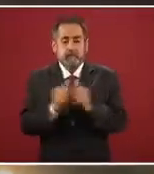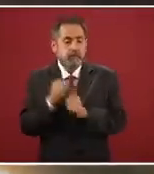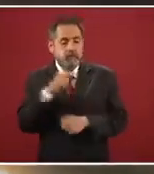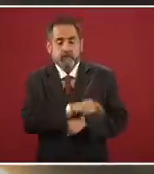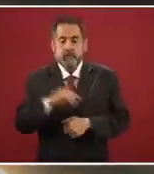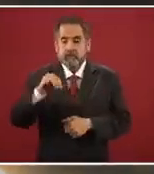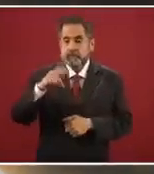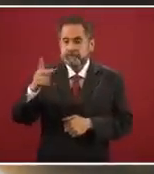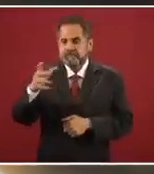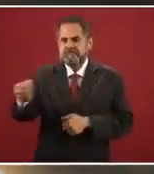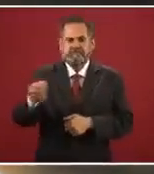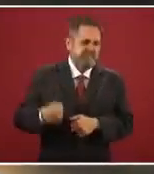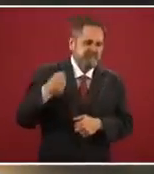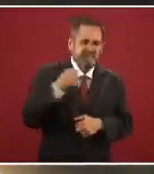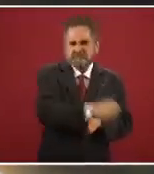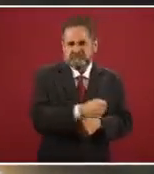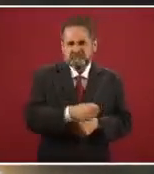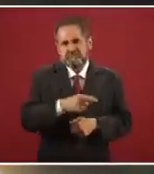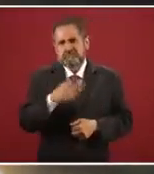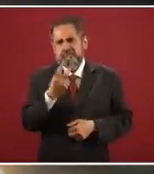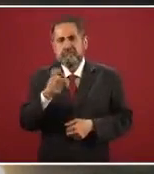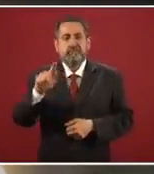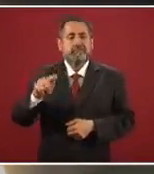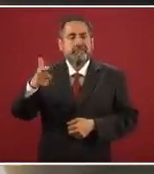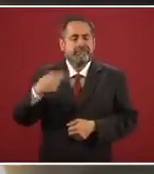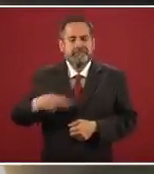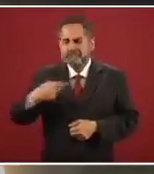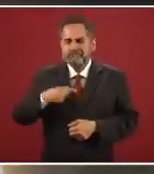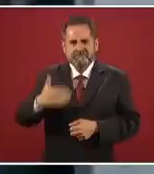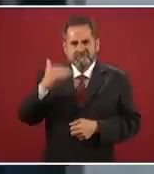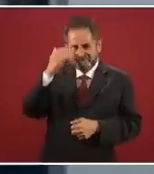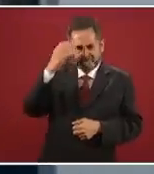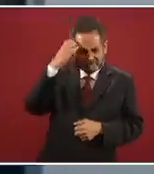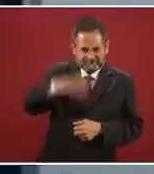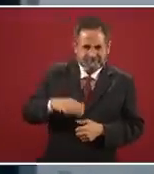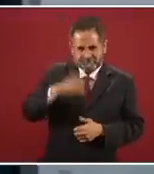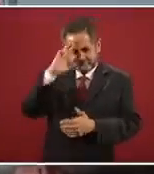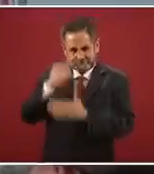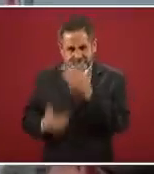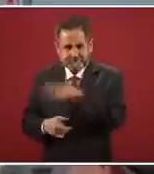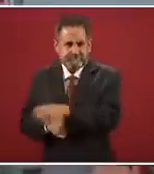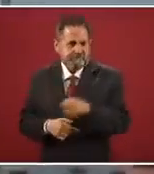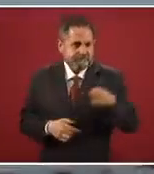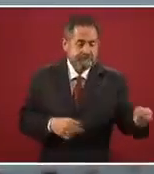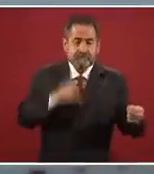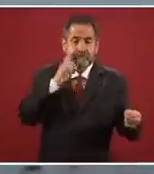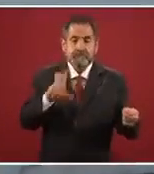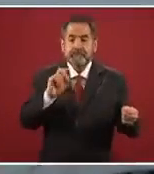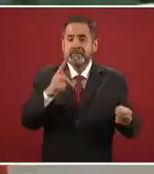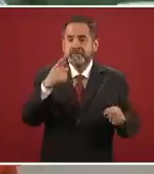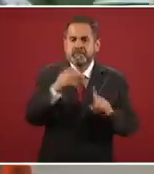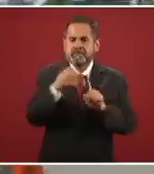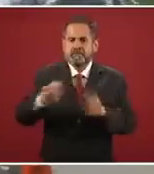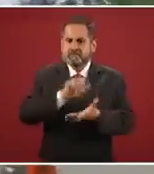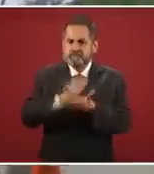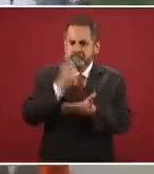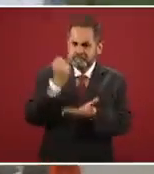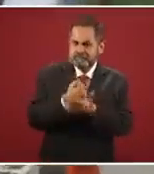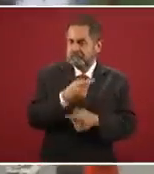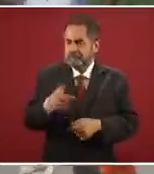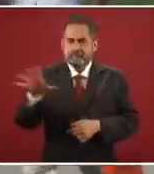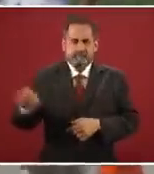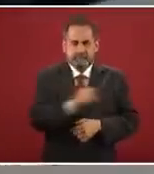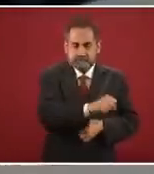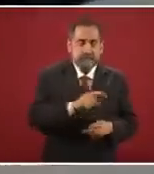a 277 traficantes de personas, así como para girar 37 órdenes de aprehensión y asegurar 228